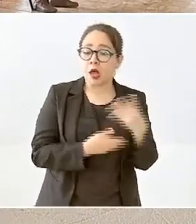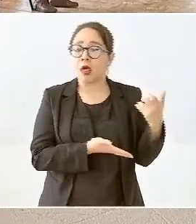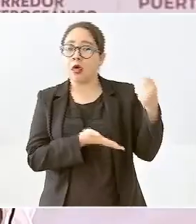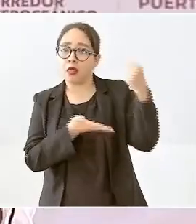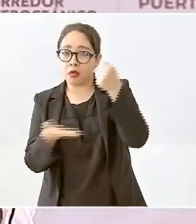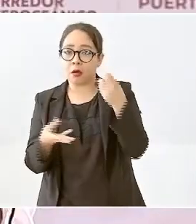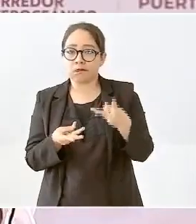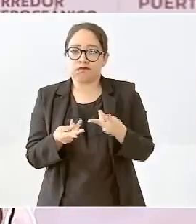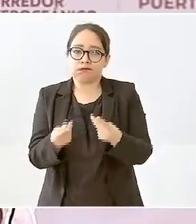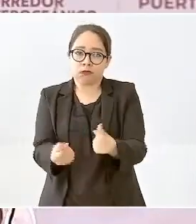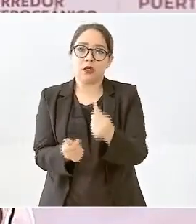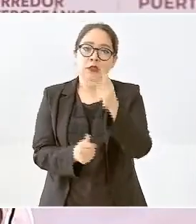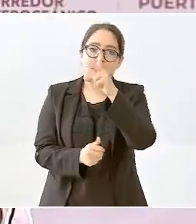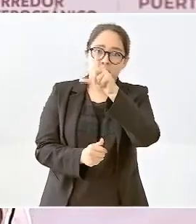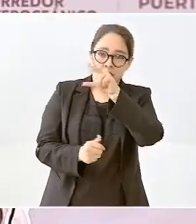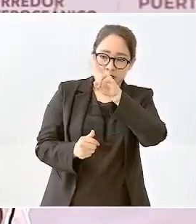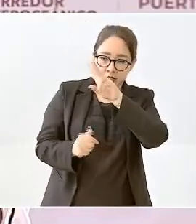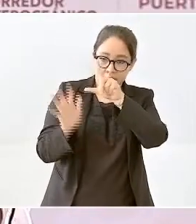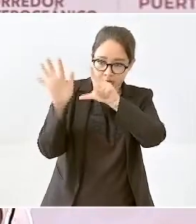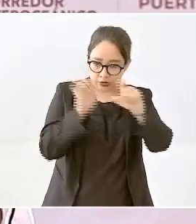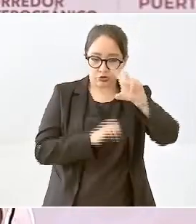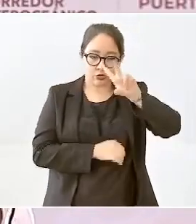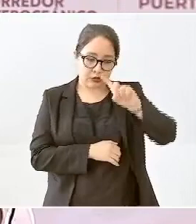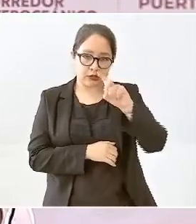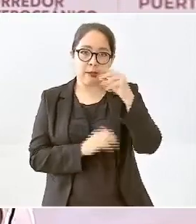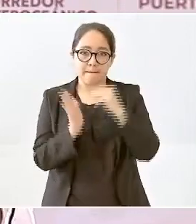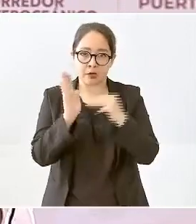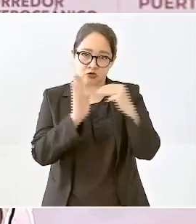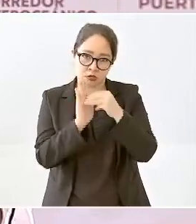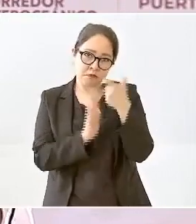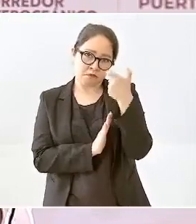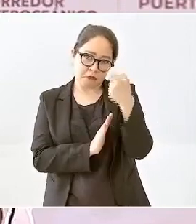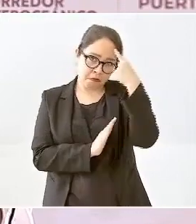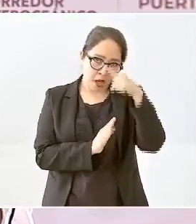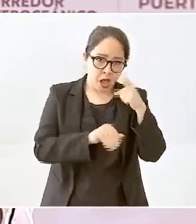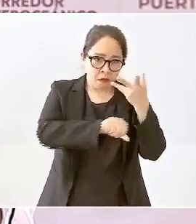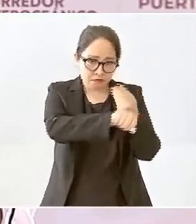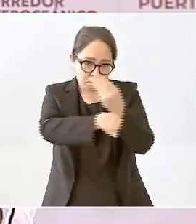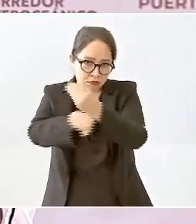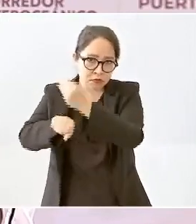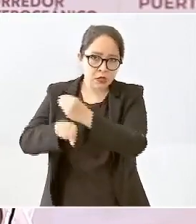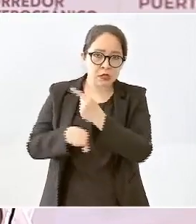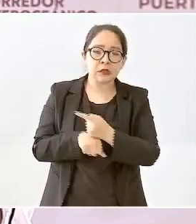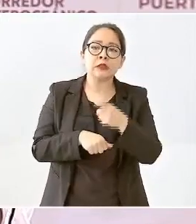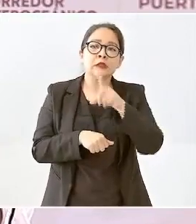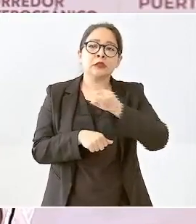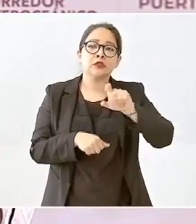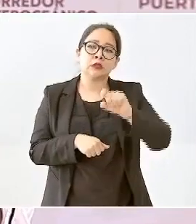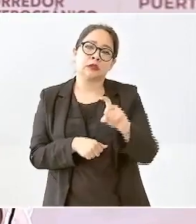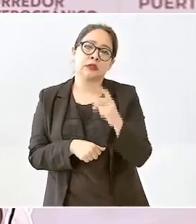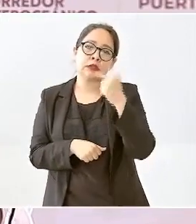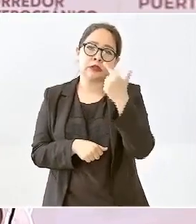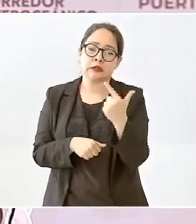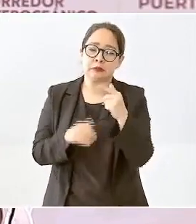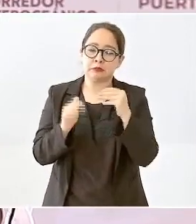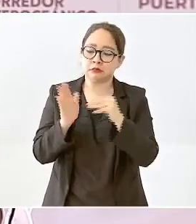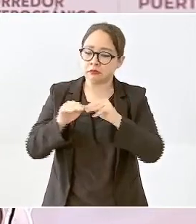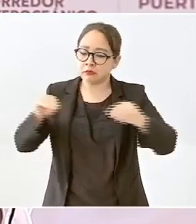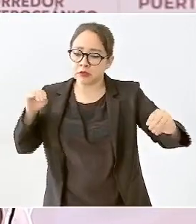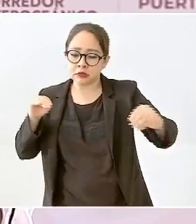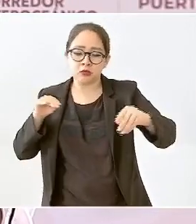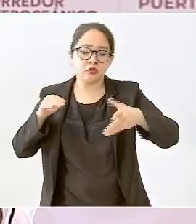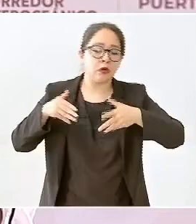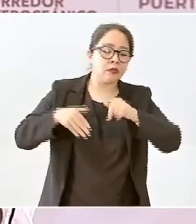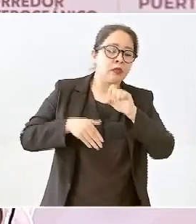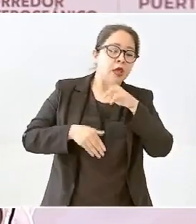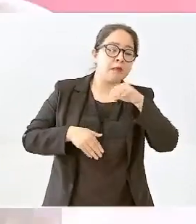730 millones de pesos para la reparación de 137 metros de la terminal de usos múltiples, la